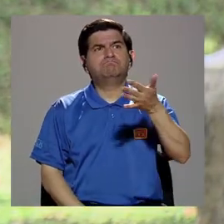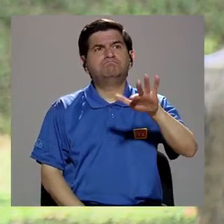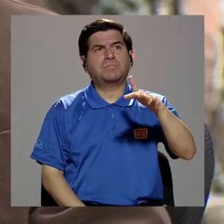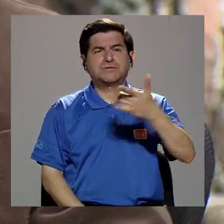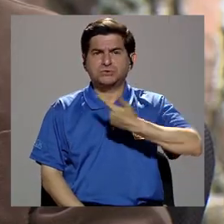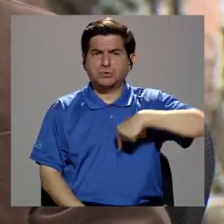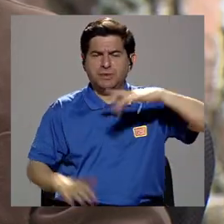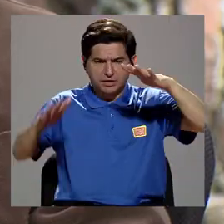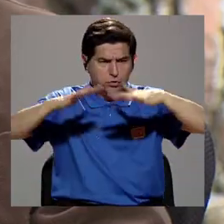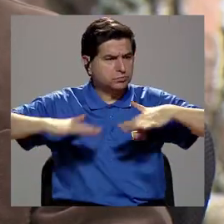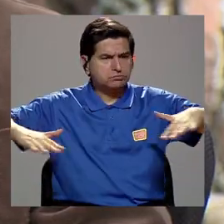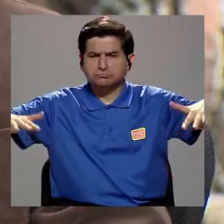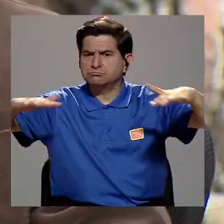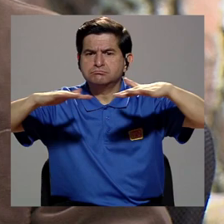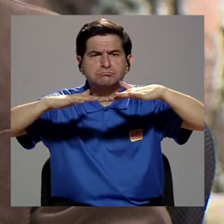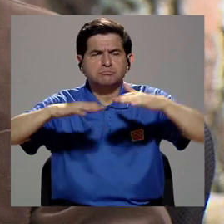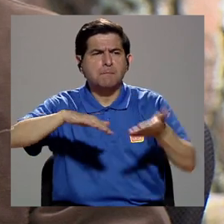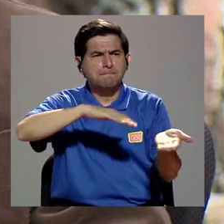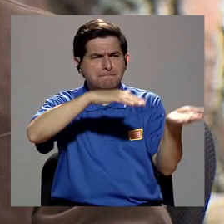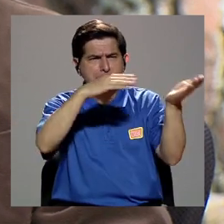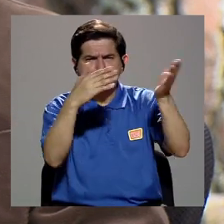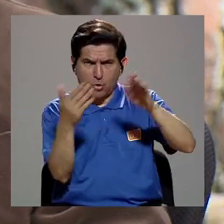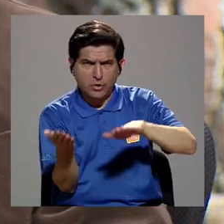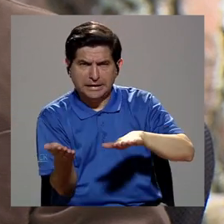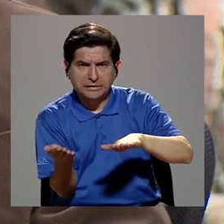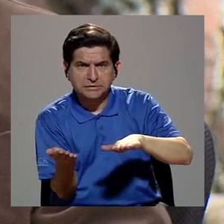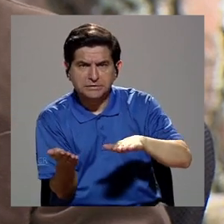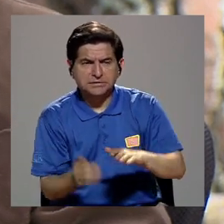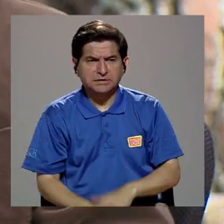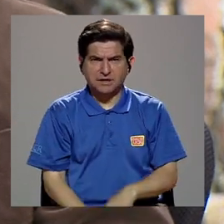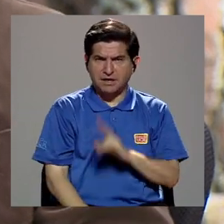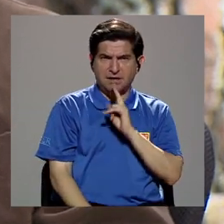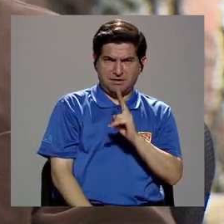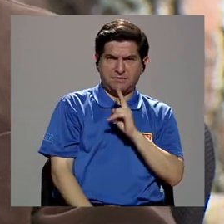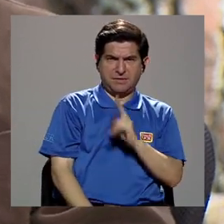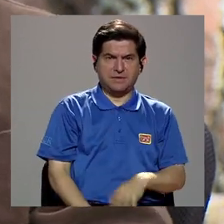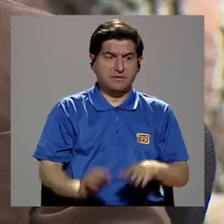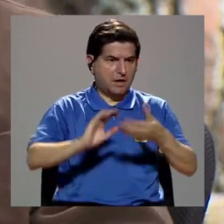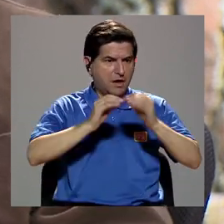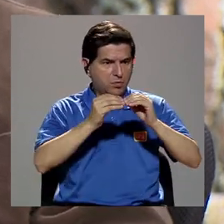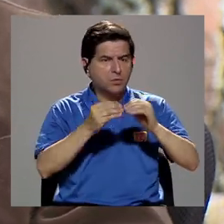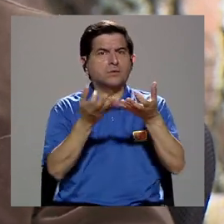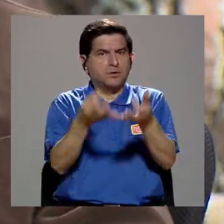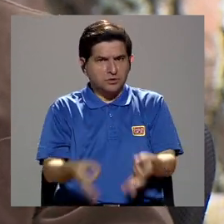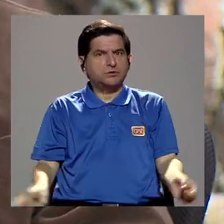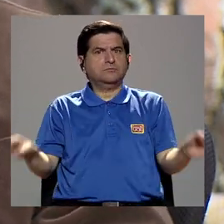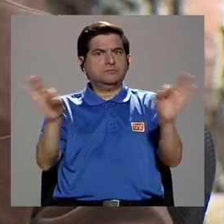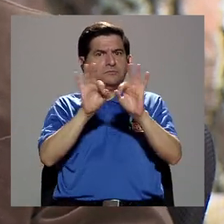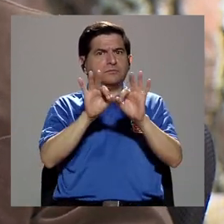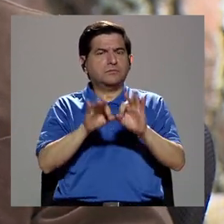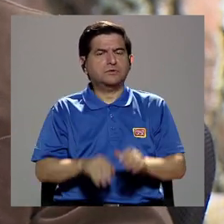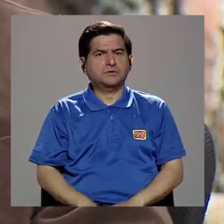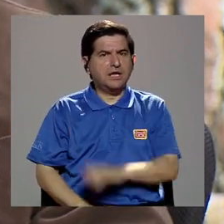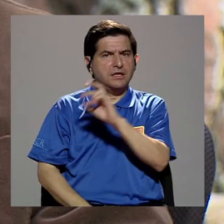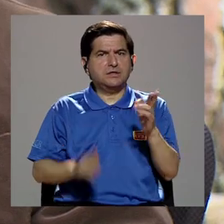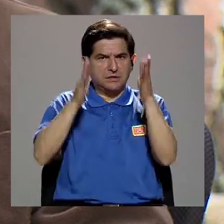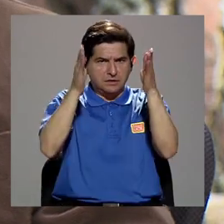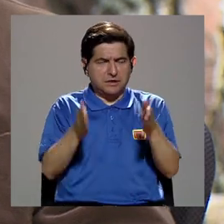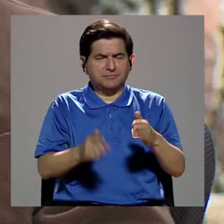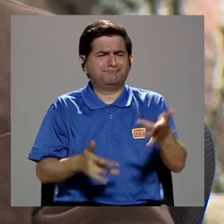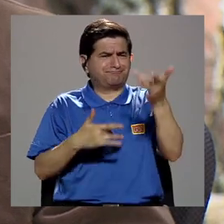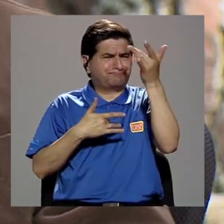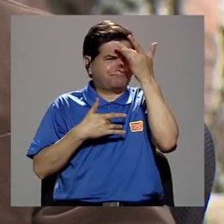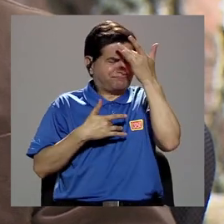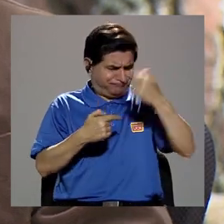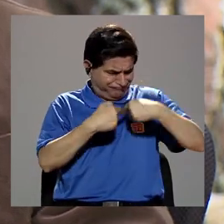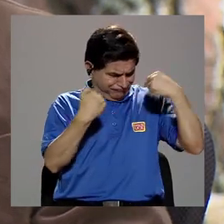Más o menos en nuestro medio mueren realmente un número bastante importante de costarricenses